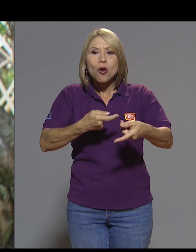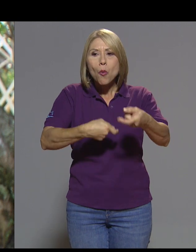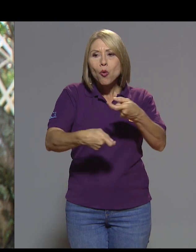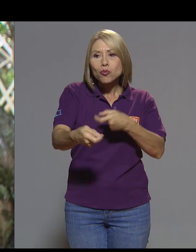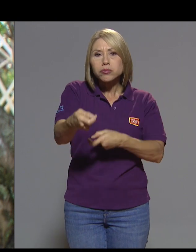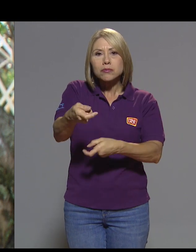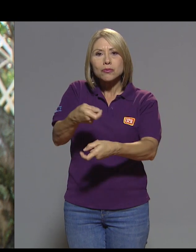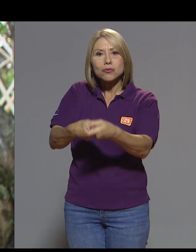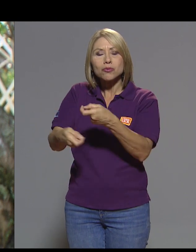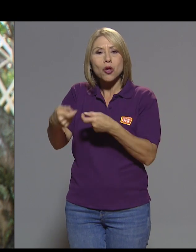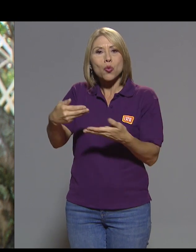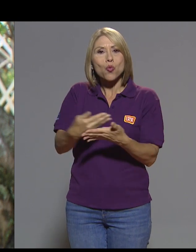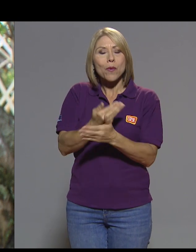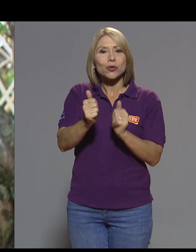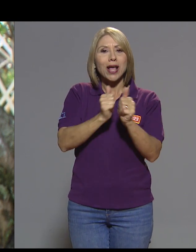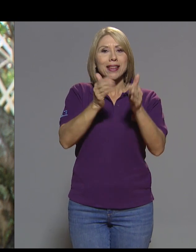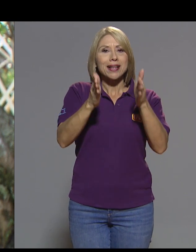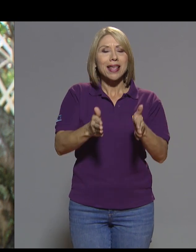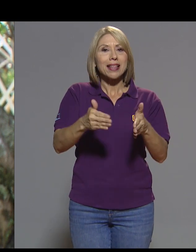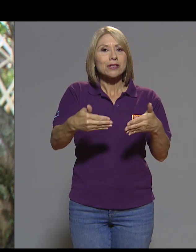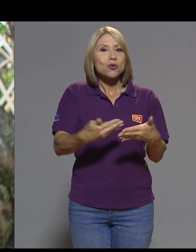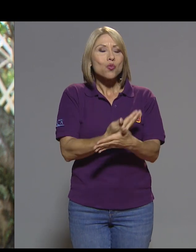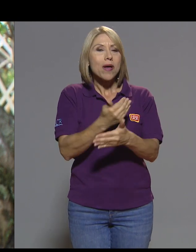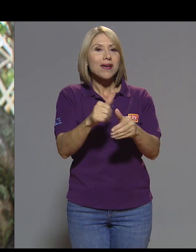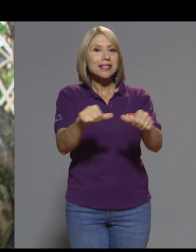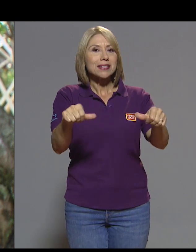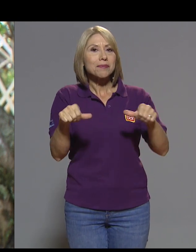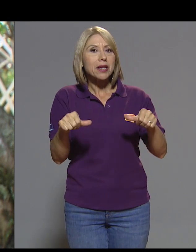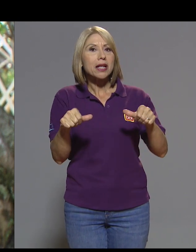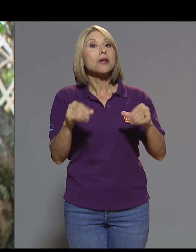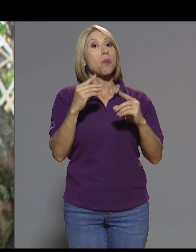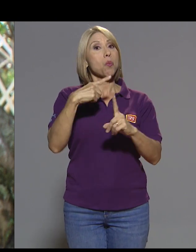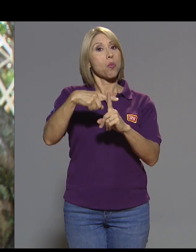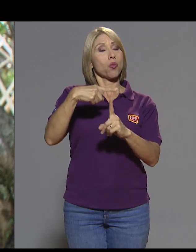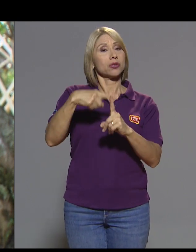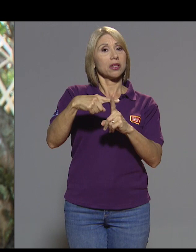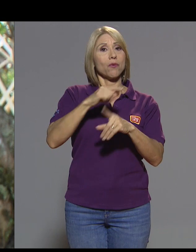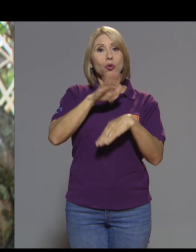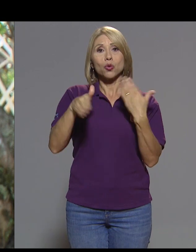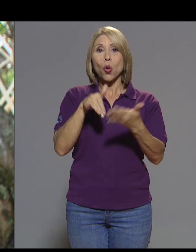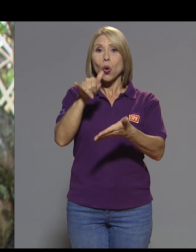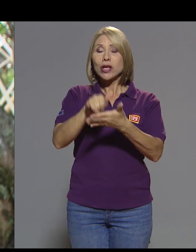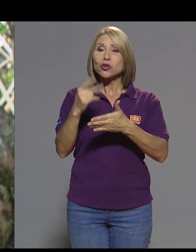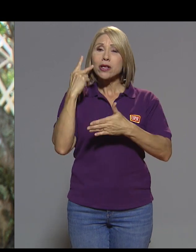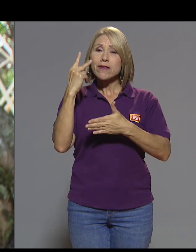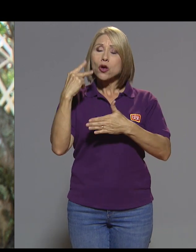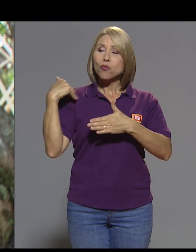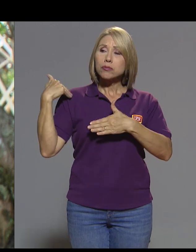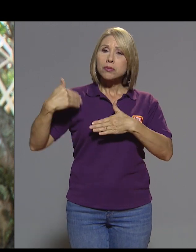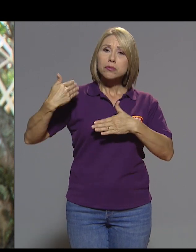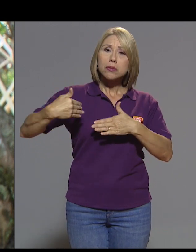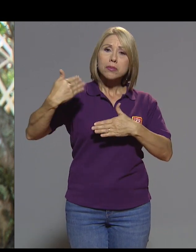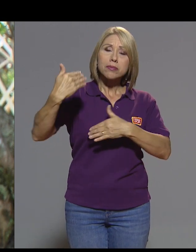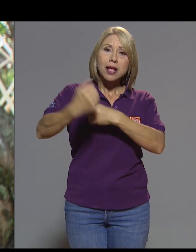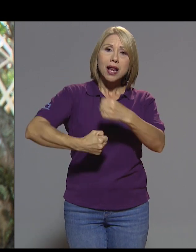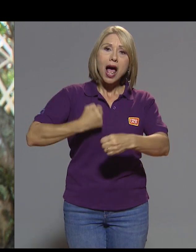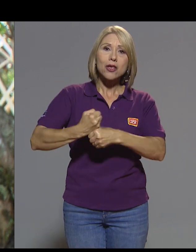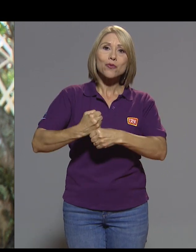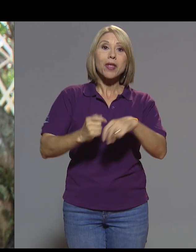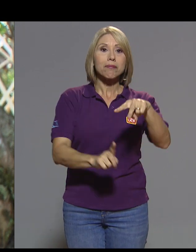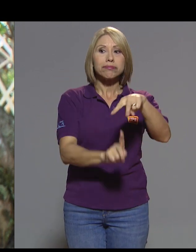atletas nuevos atletas nuevas disciplinas y creo que fue muy positivo porque todo eso se vio en el proceso del año